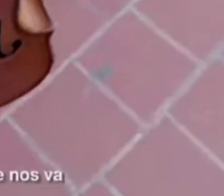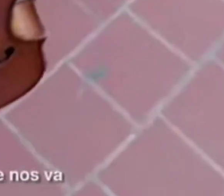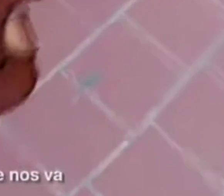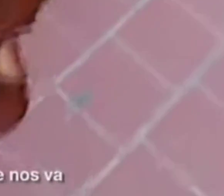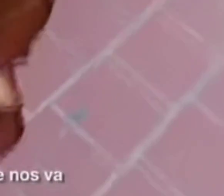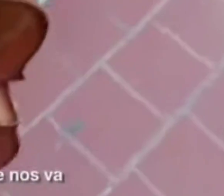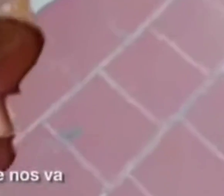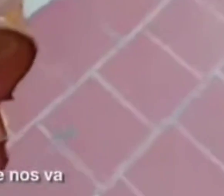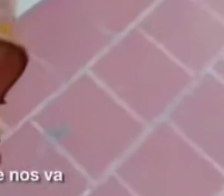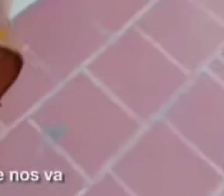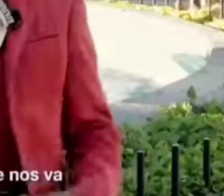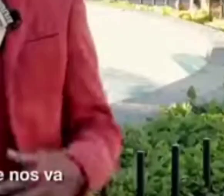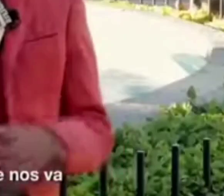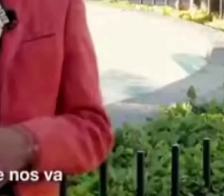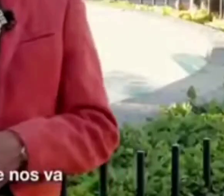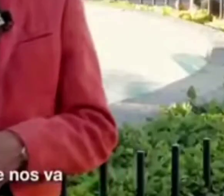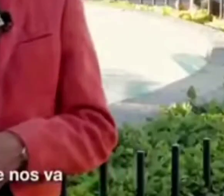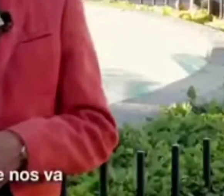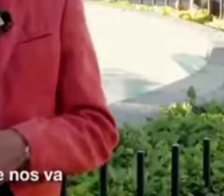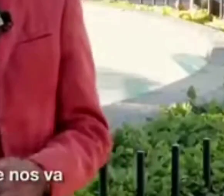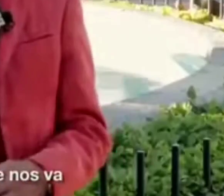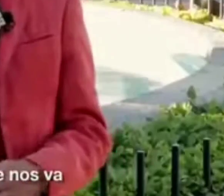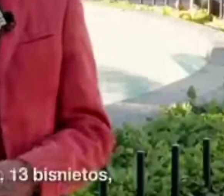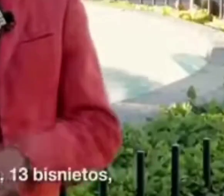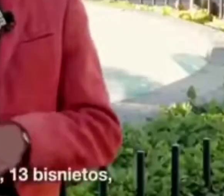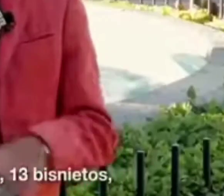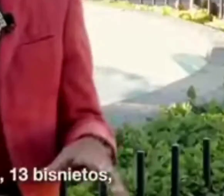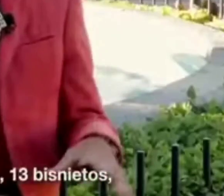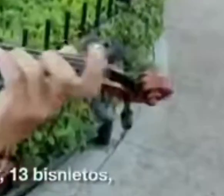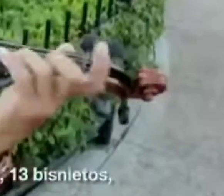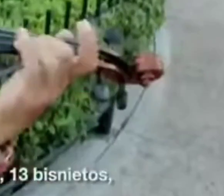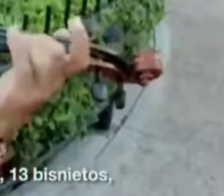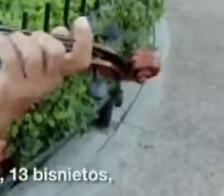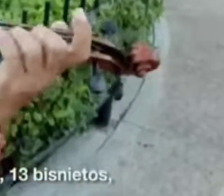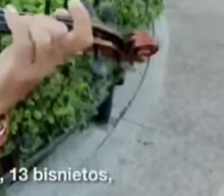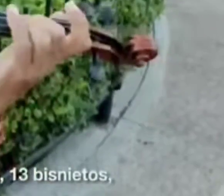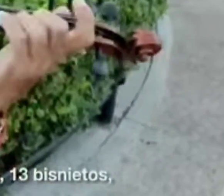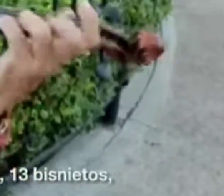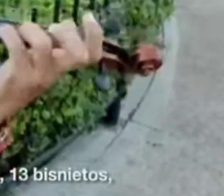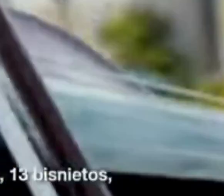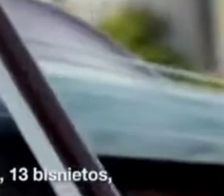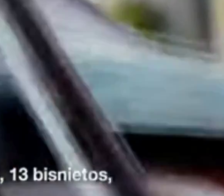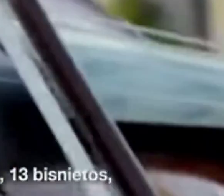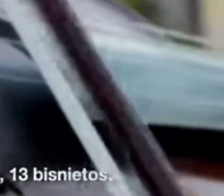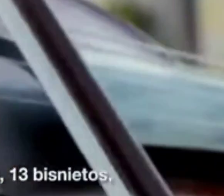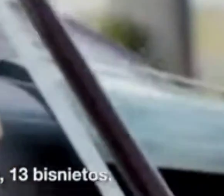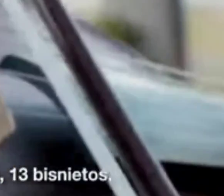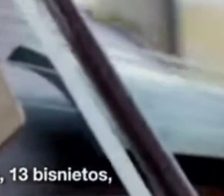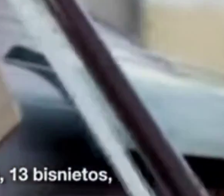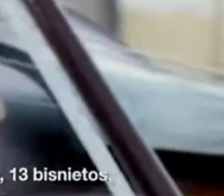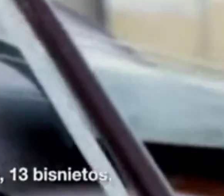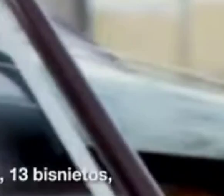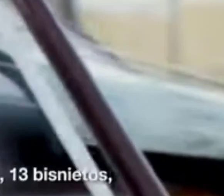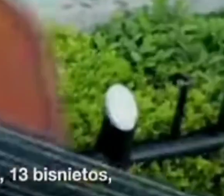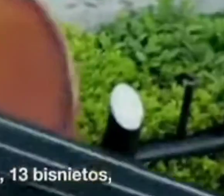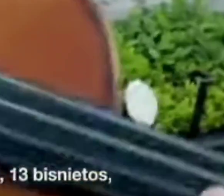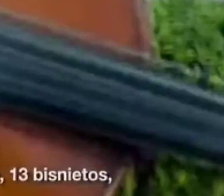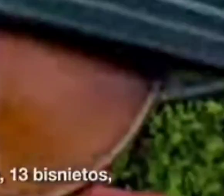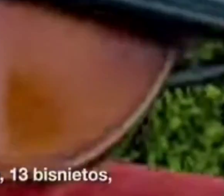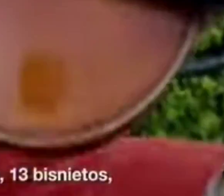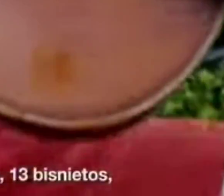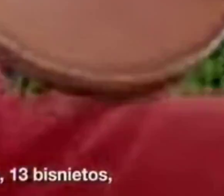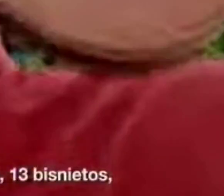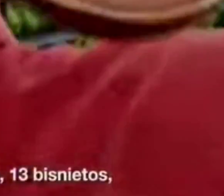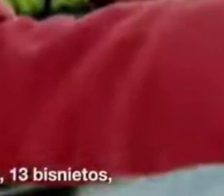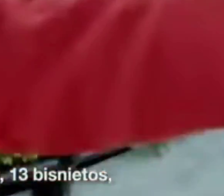es como todo. Nunca hay que decir que nos va mal o que nos va bien, nos va bien. Tengo 6 hijos, como 31 nietos,